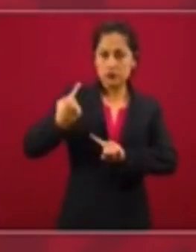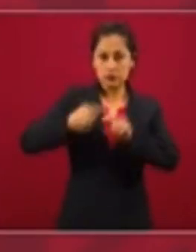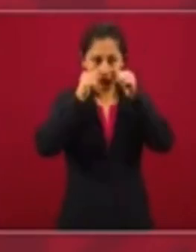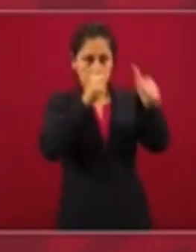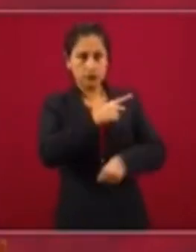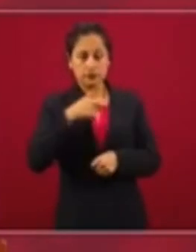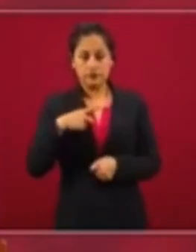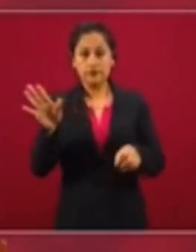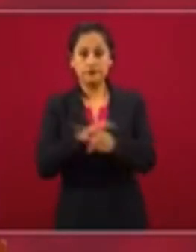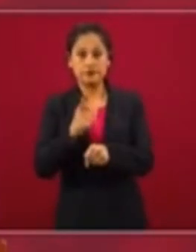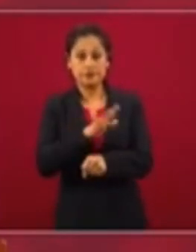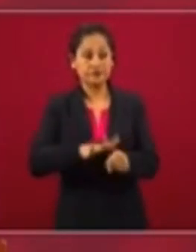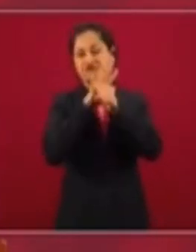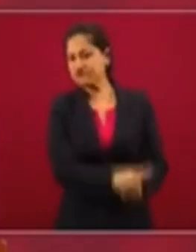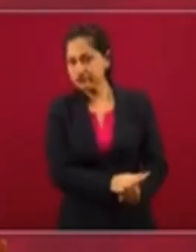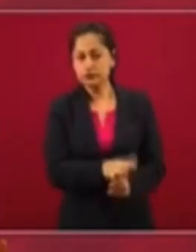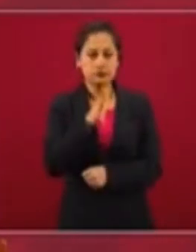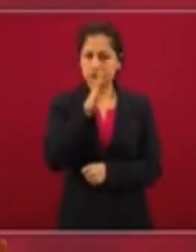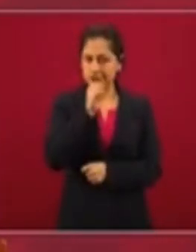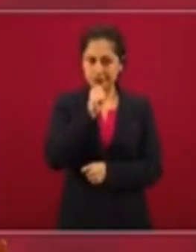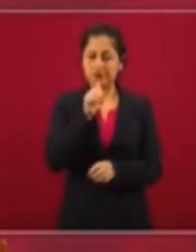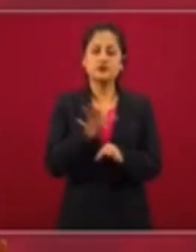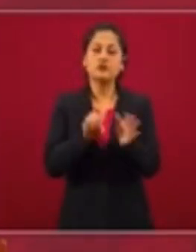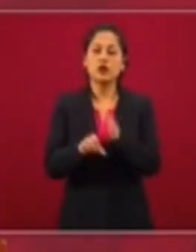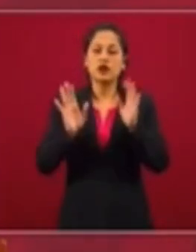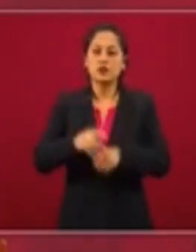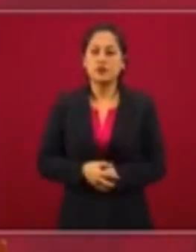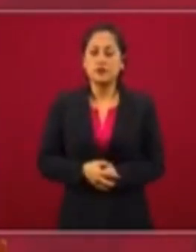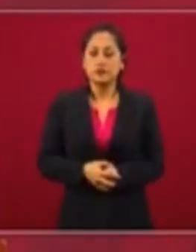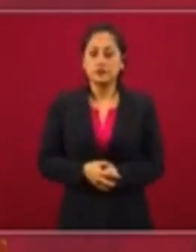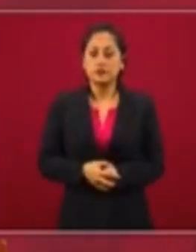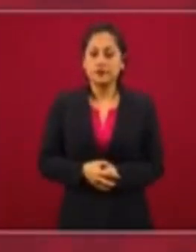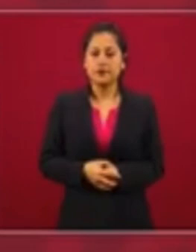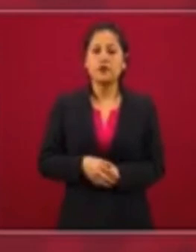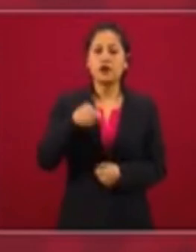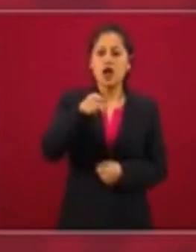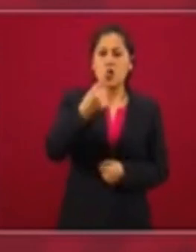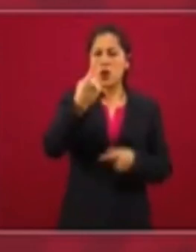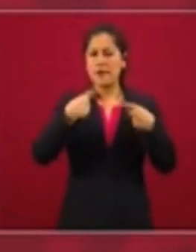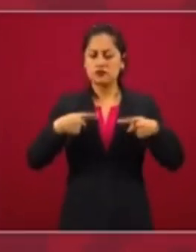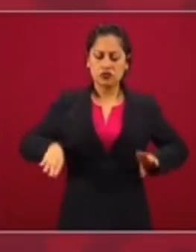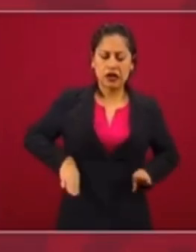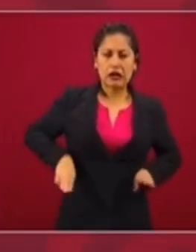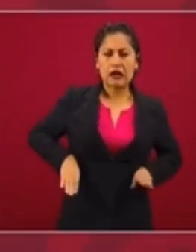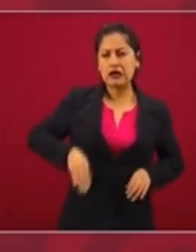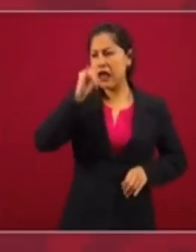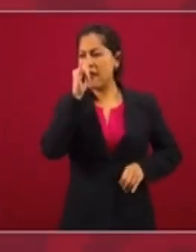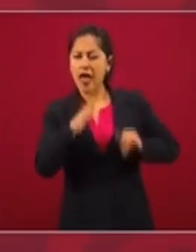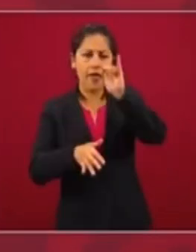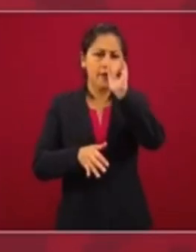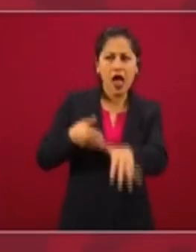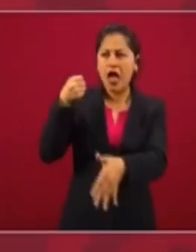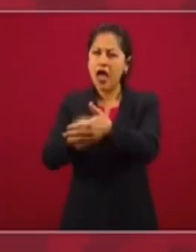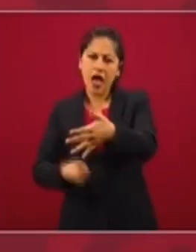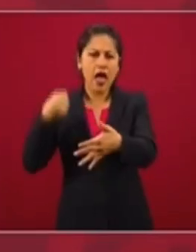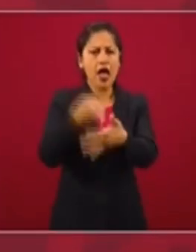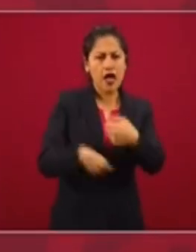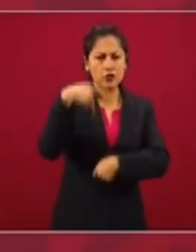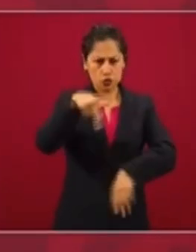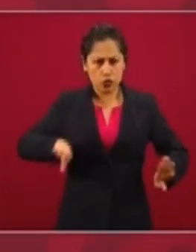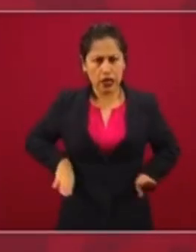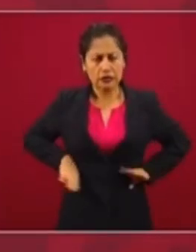porque no puede haber represalias. No es de que tú eres un revoltoso, revoltosa, alborotador,